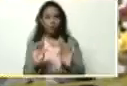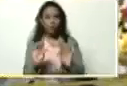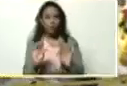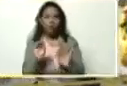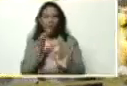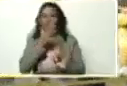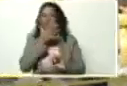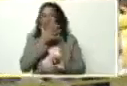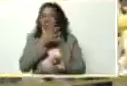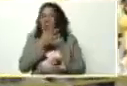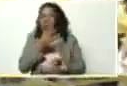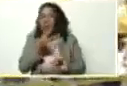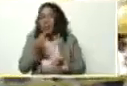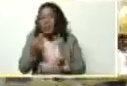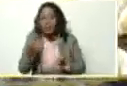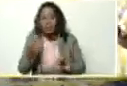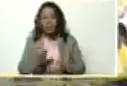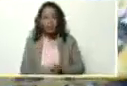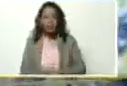sencilla,